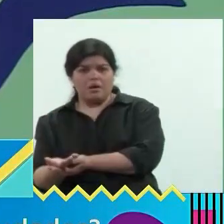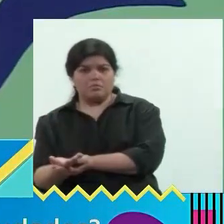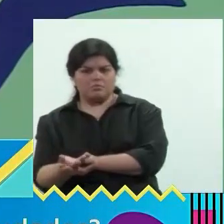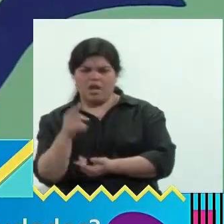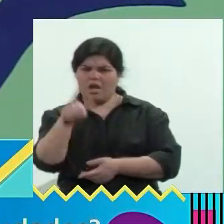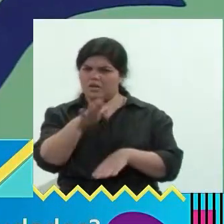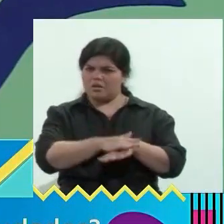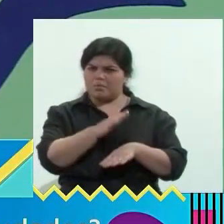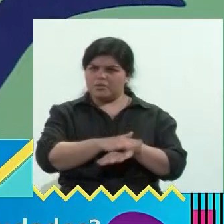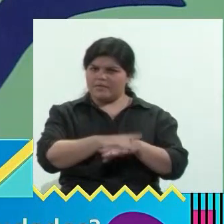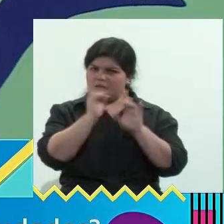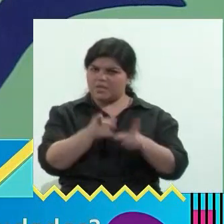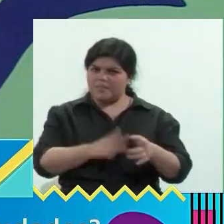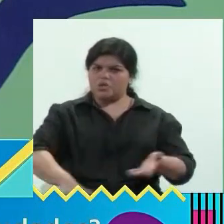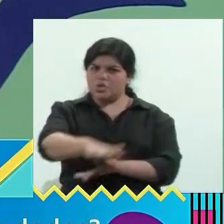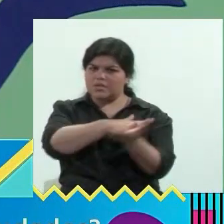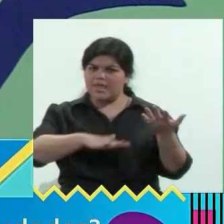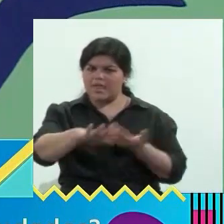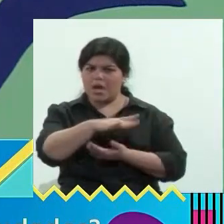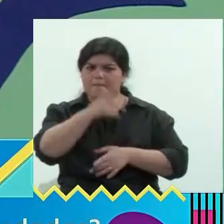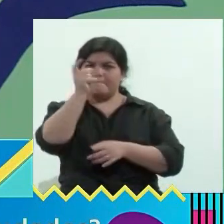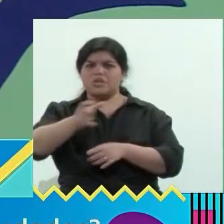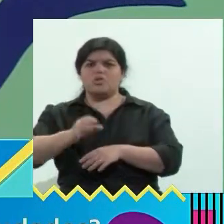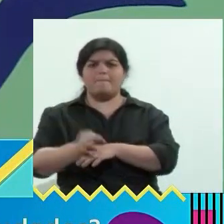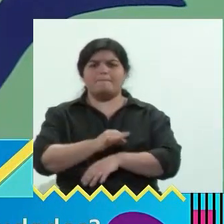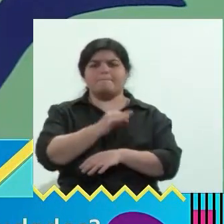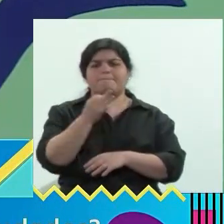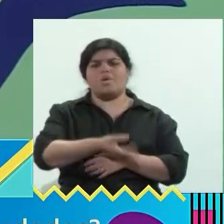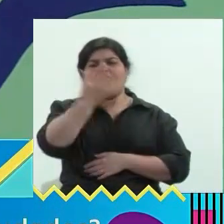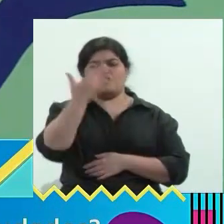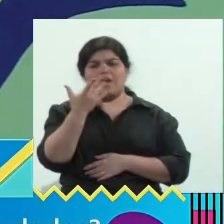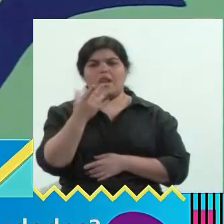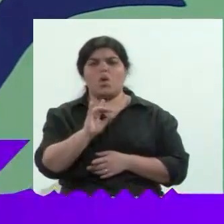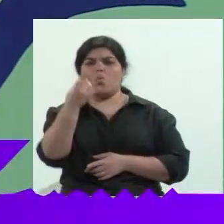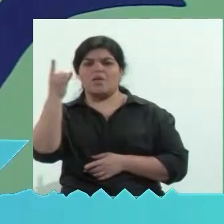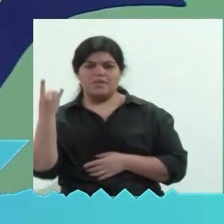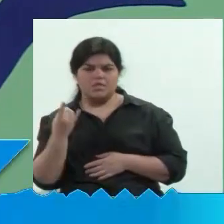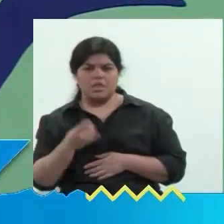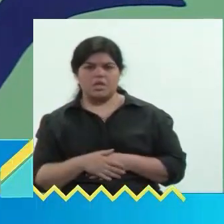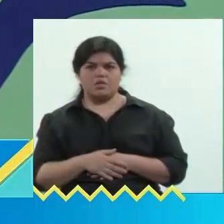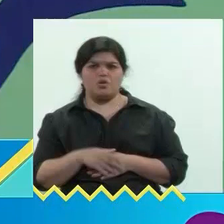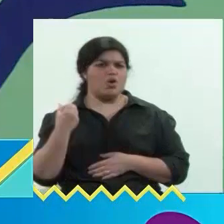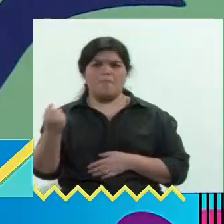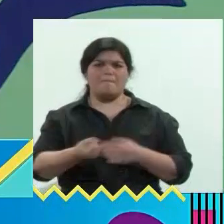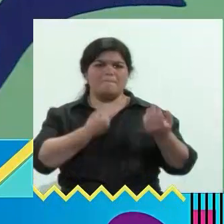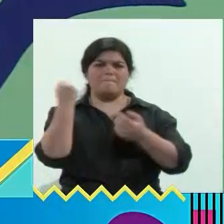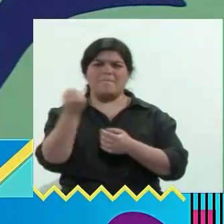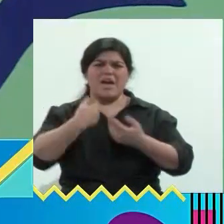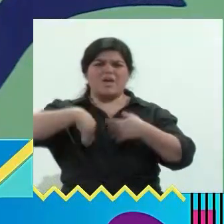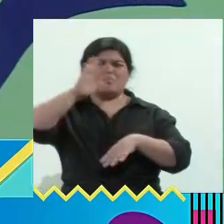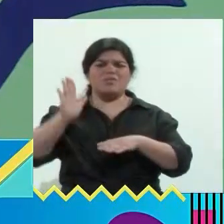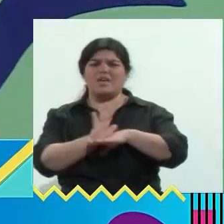hacerse cargo también de la responsabilidad social que tenemos los profesionales, las universidades, qué sé yo. La base esencial de poder actuar